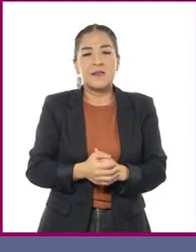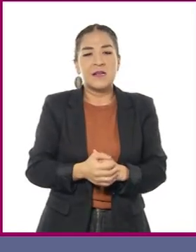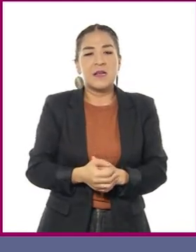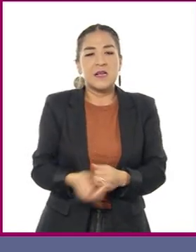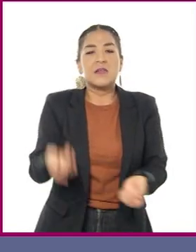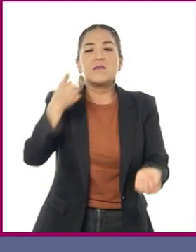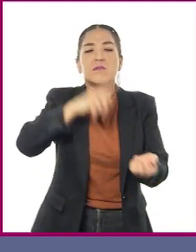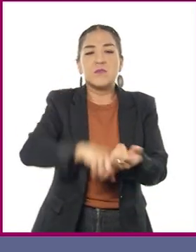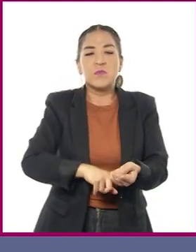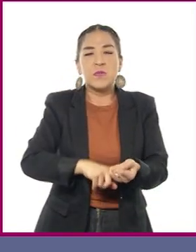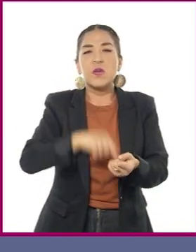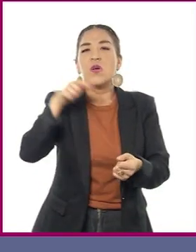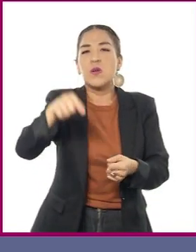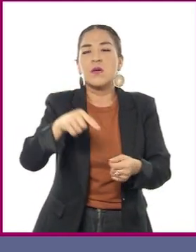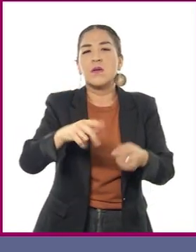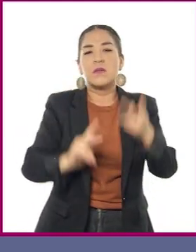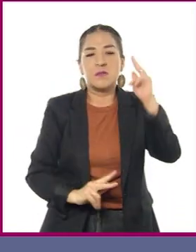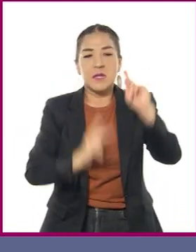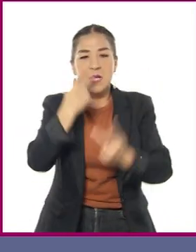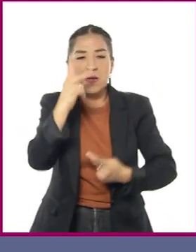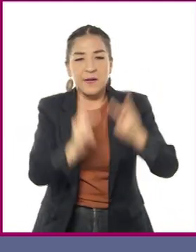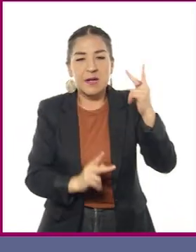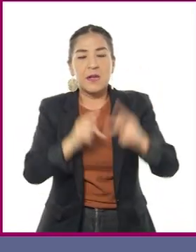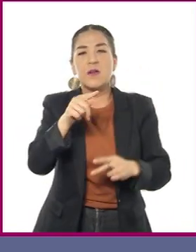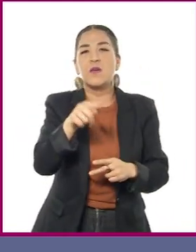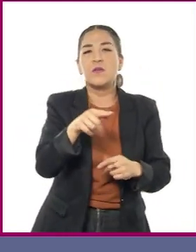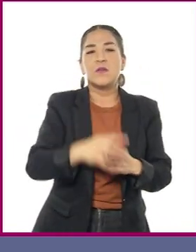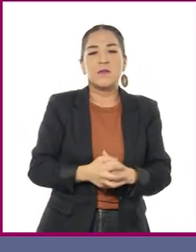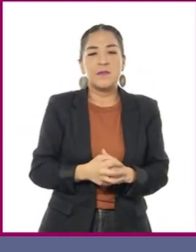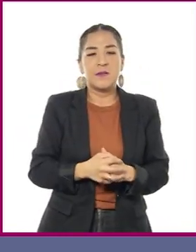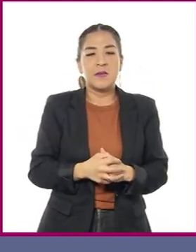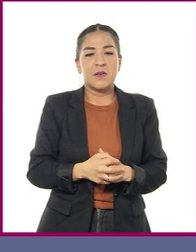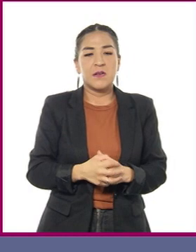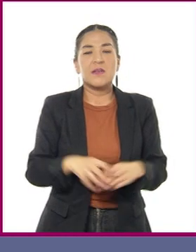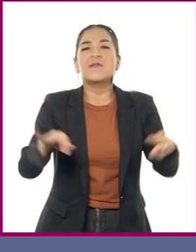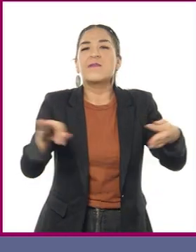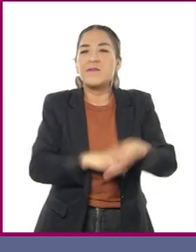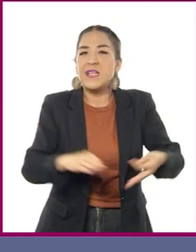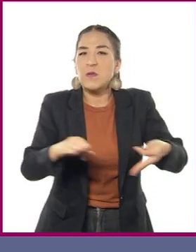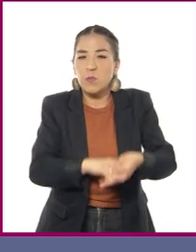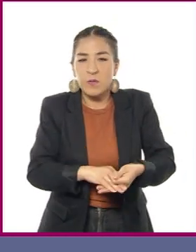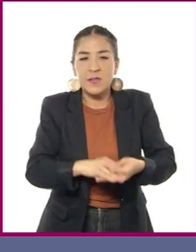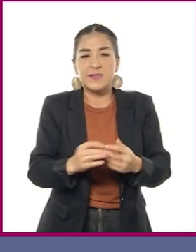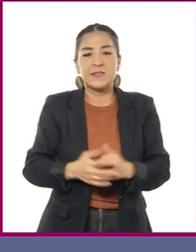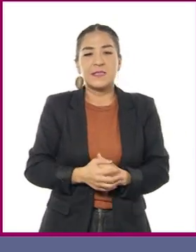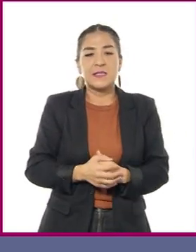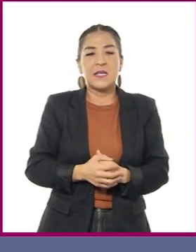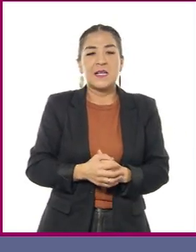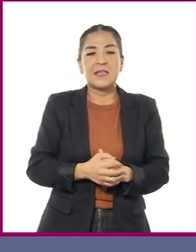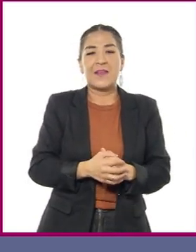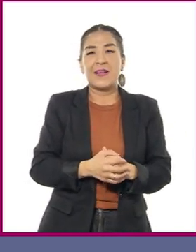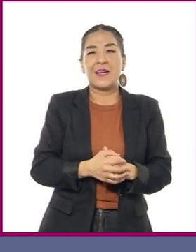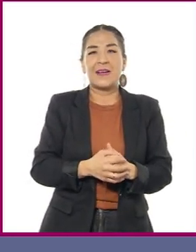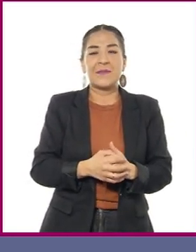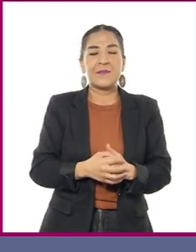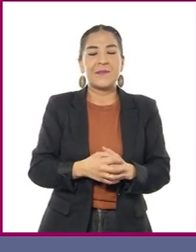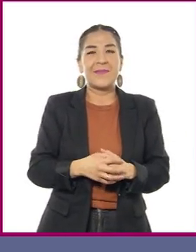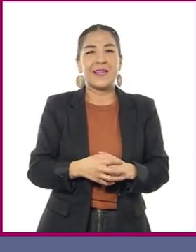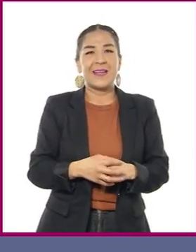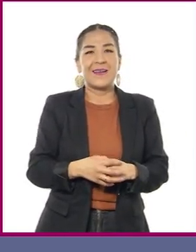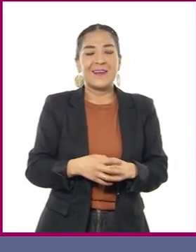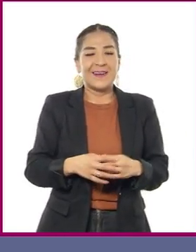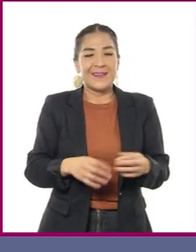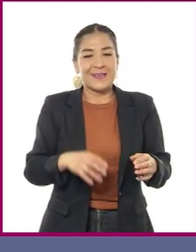los minerales de la corteza terrestre con mayor intensidad, frecuencia, la industria, el comercio, los